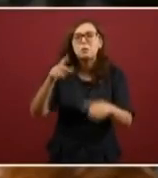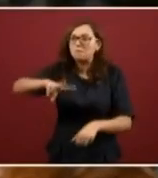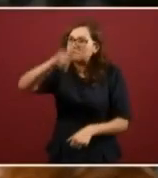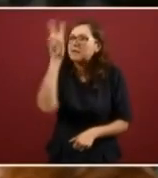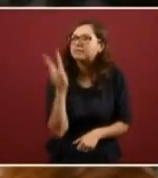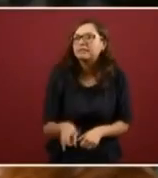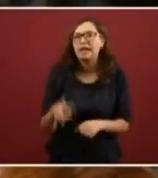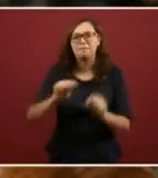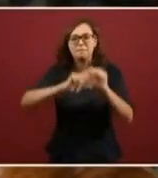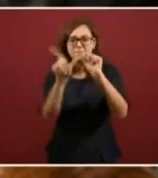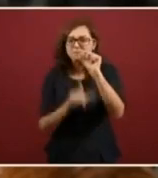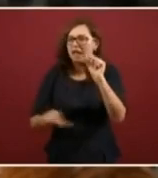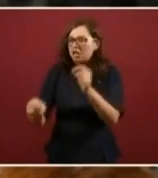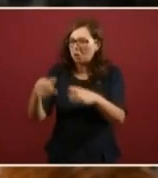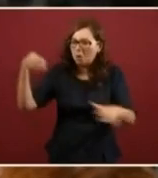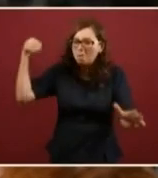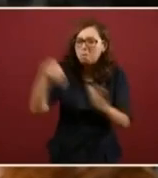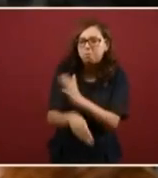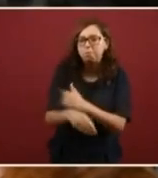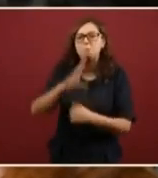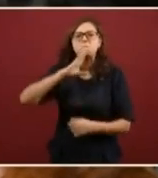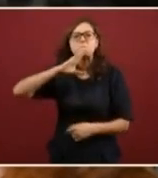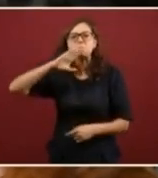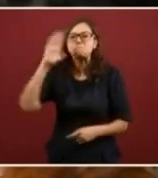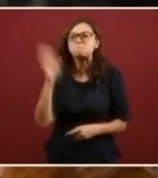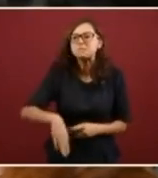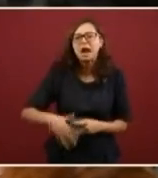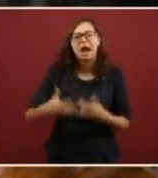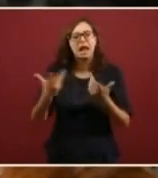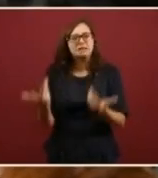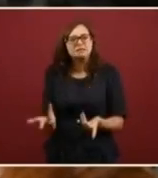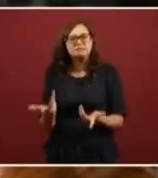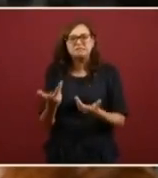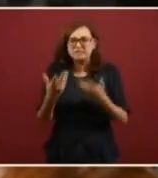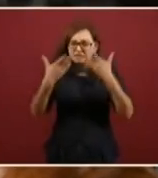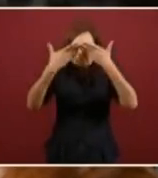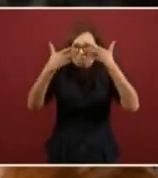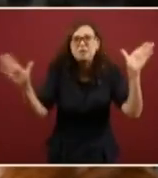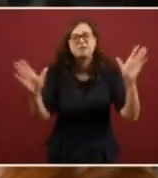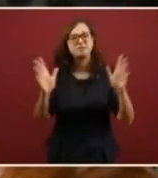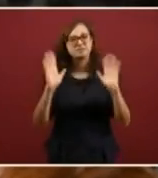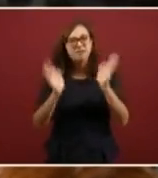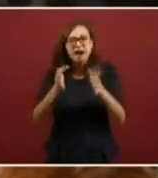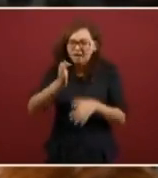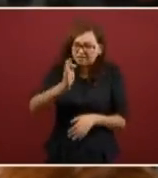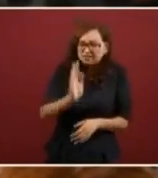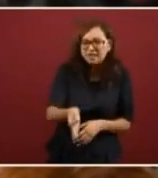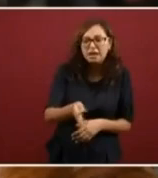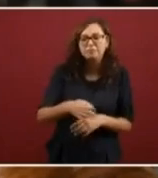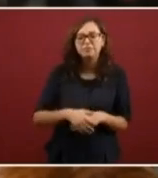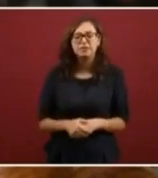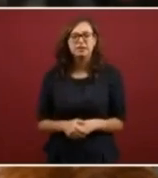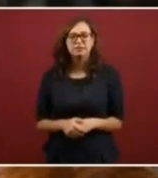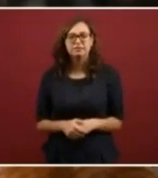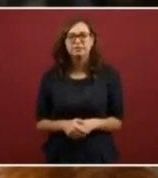vive México. Mencionan este asunto de una posible recesión por los resultados económicos. Y en otra pregunta también, el